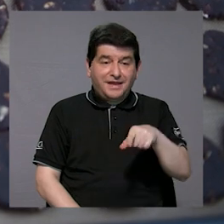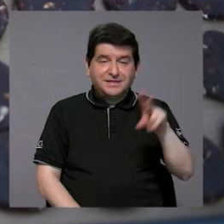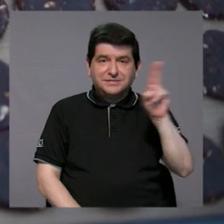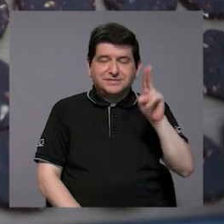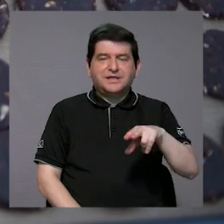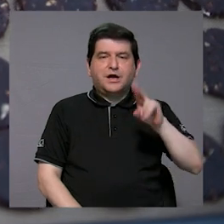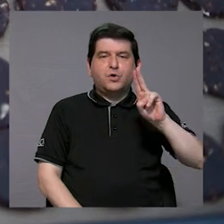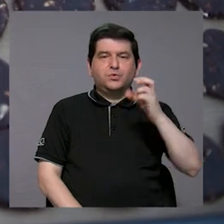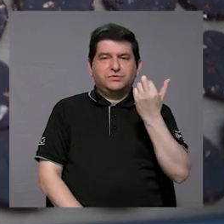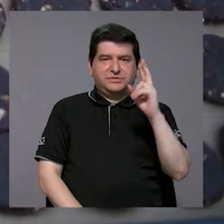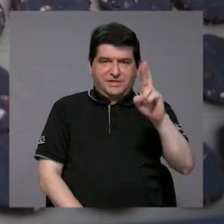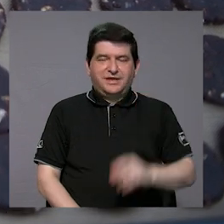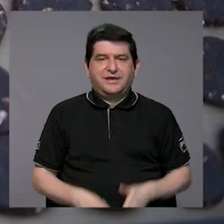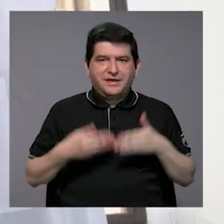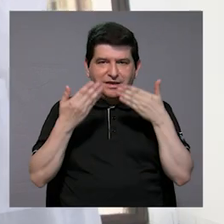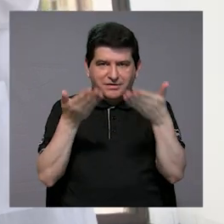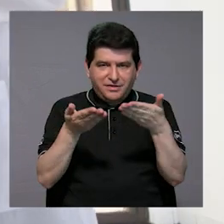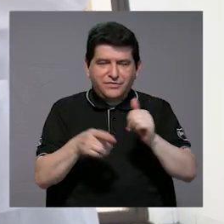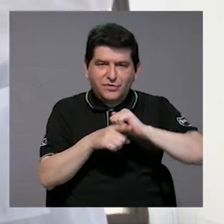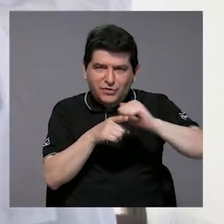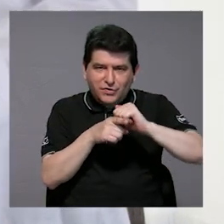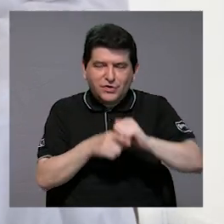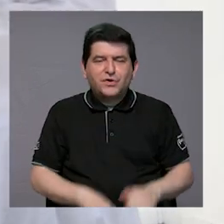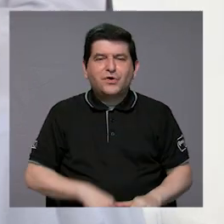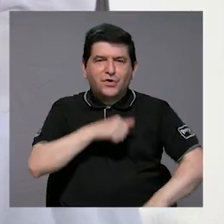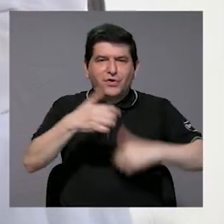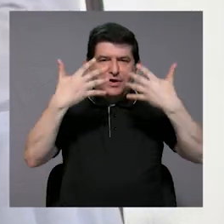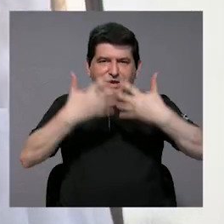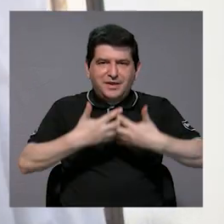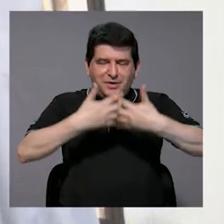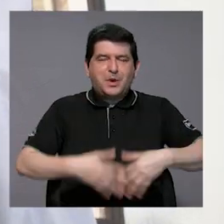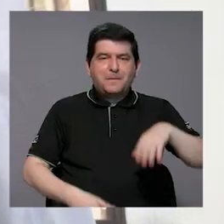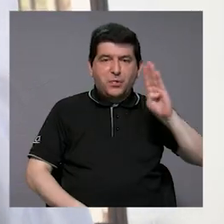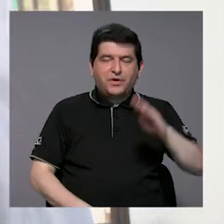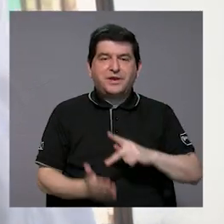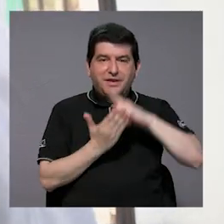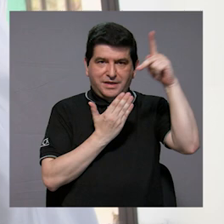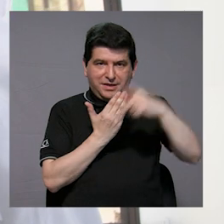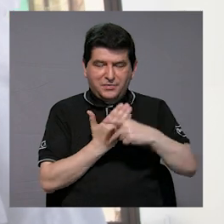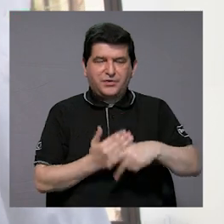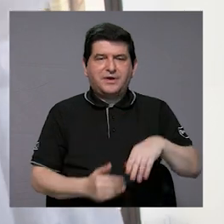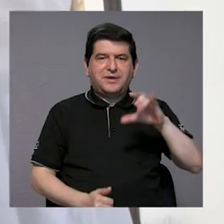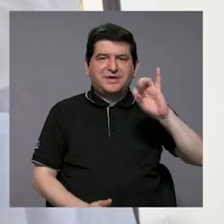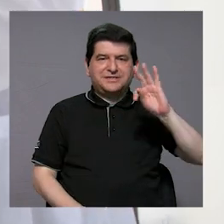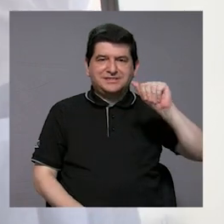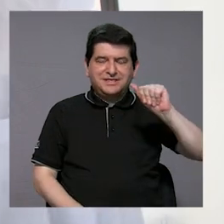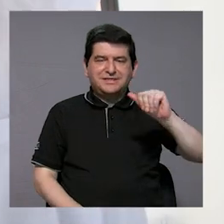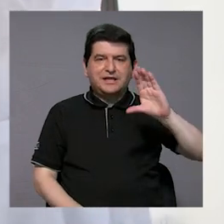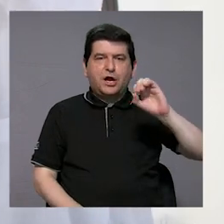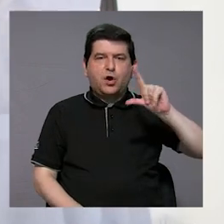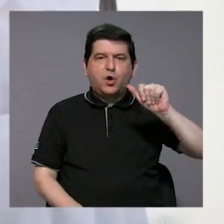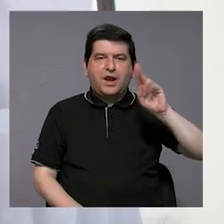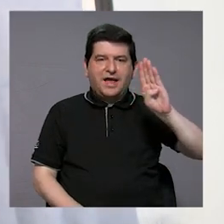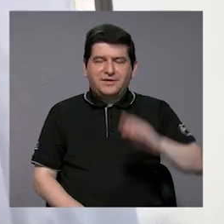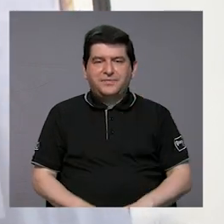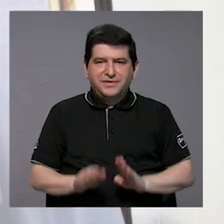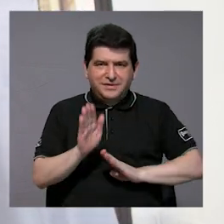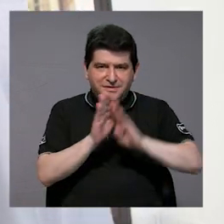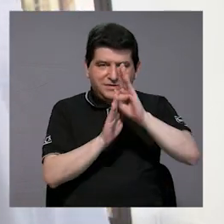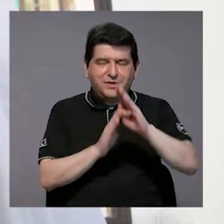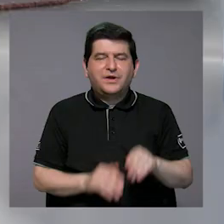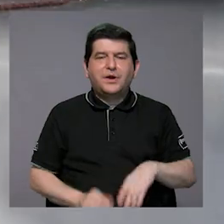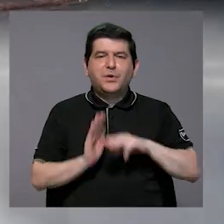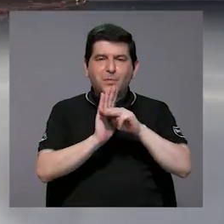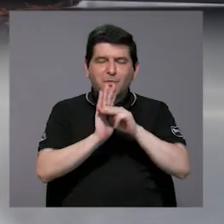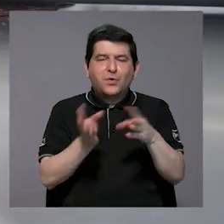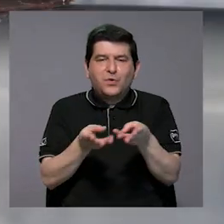CITA. Esta unidad de la Universidad de Costa Rica brindó entrenamiento a los emprendedores de BioCric en el programa CITA